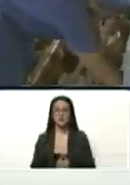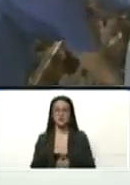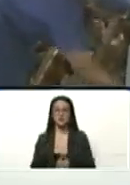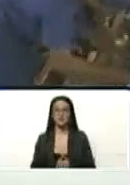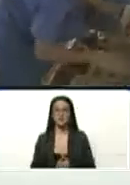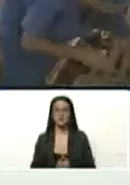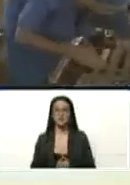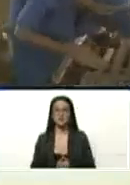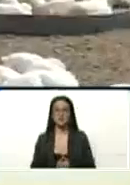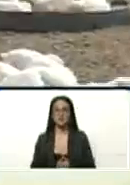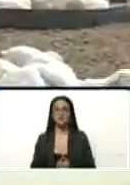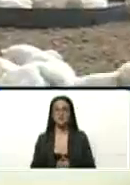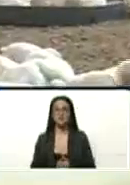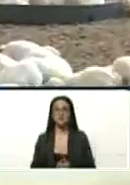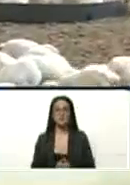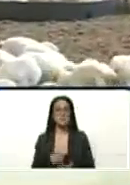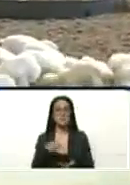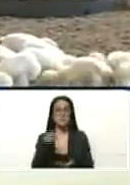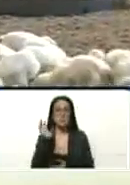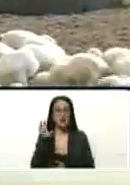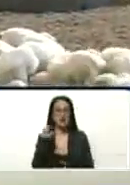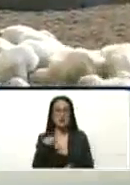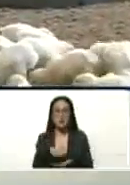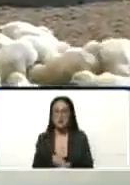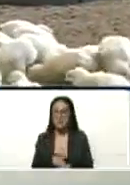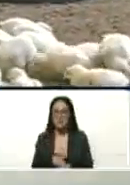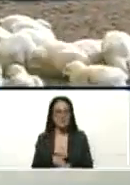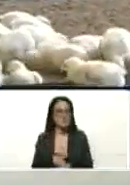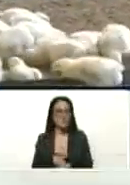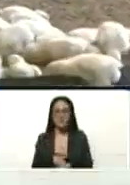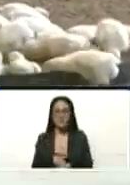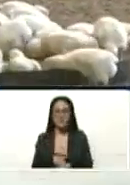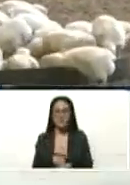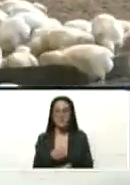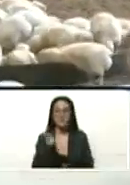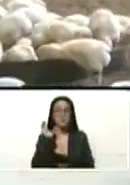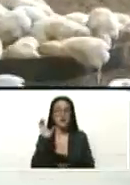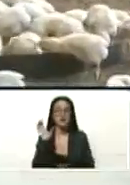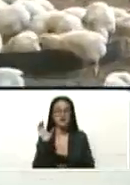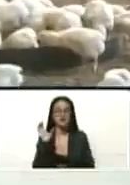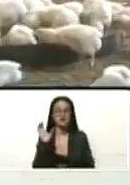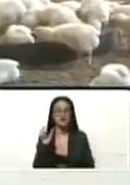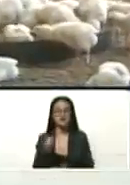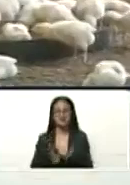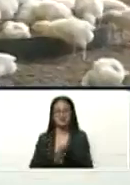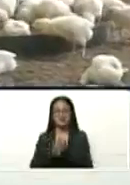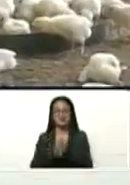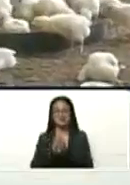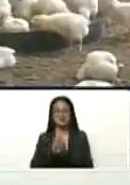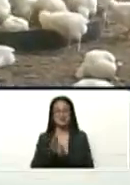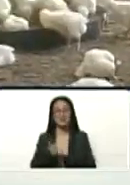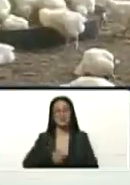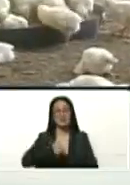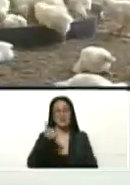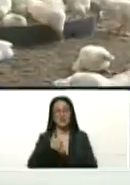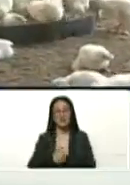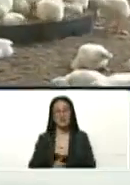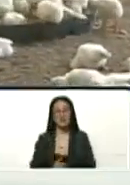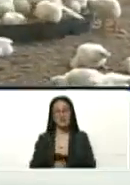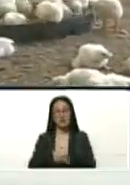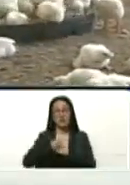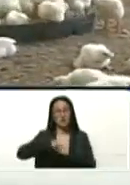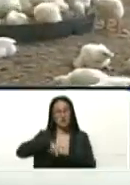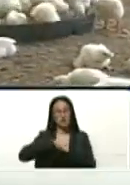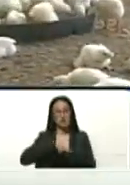país. Y el país no se rindió, el país no se arrodilló. El país lo que echó fue pa'lante. Y nosotros lo que vamos